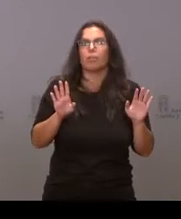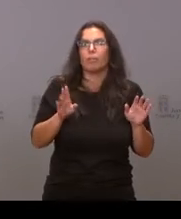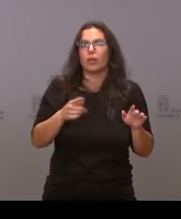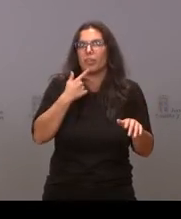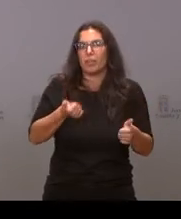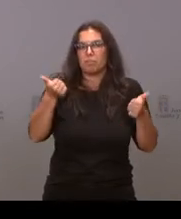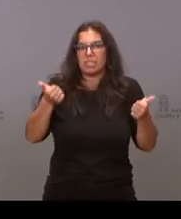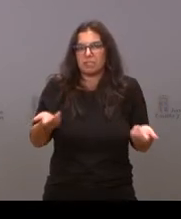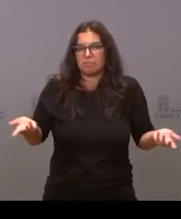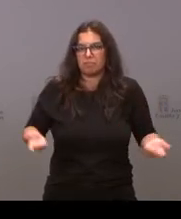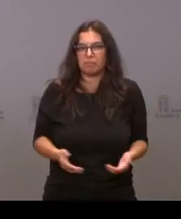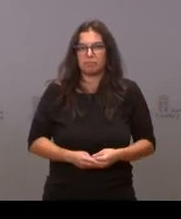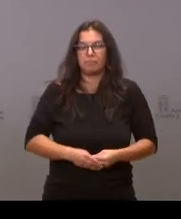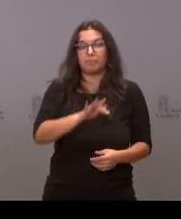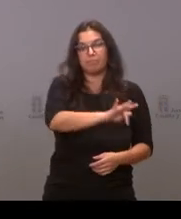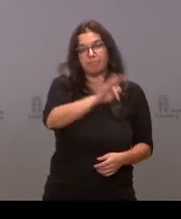decir